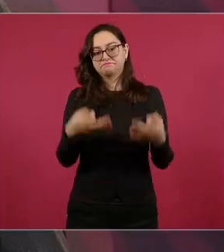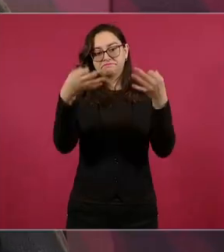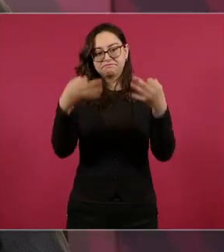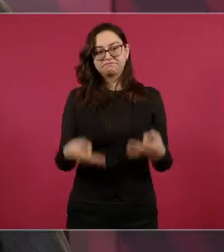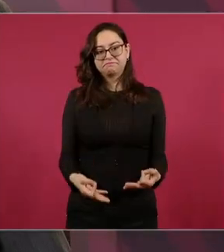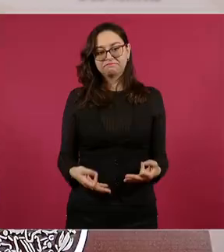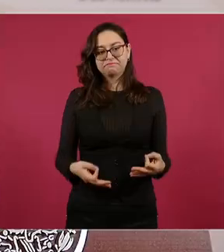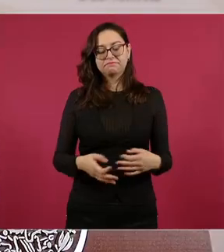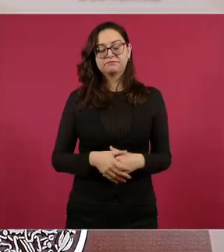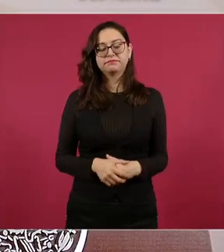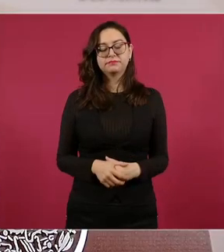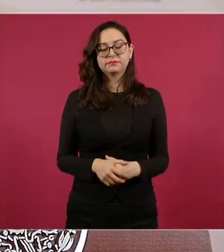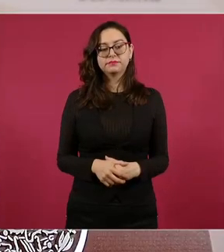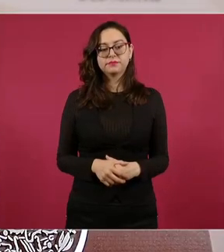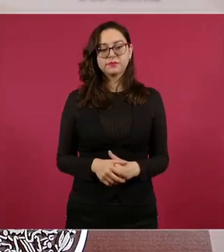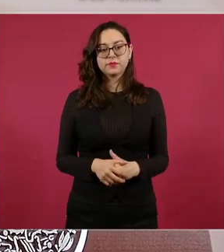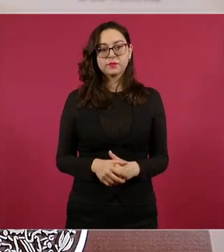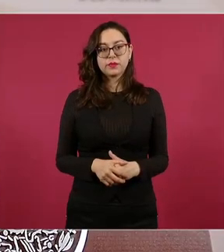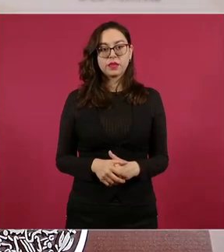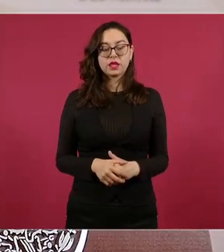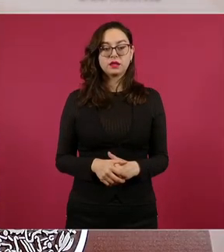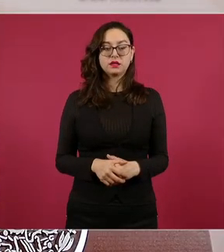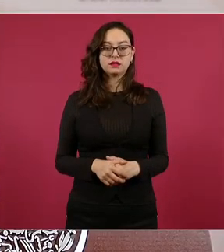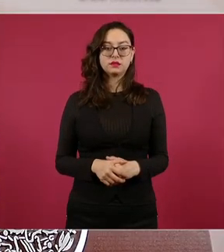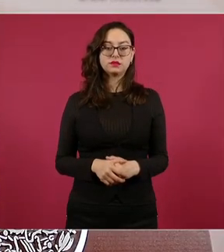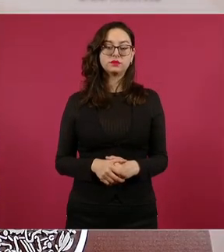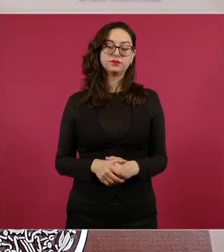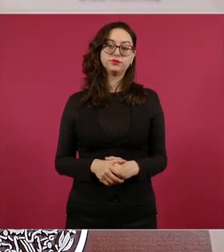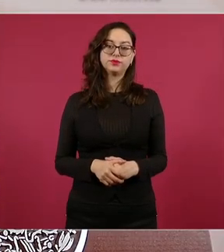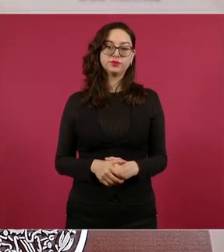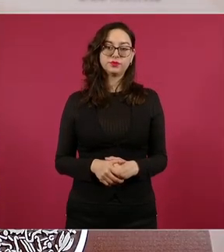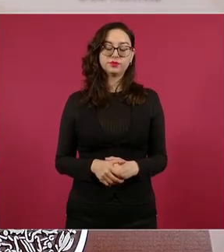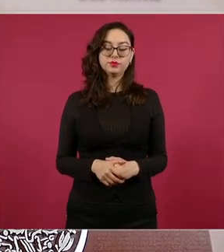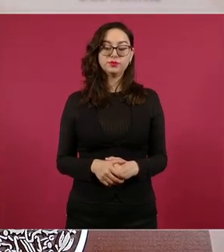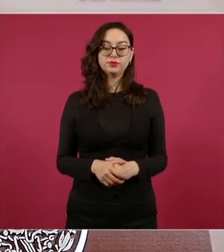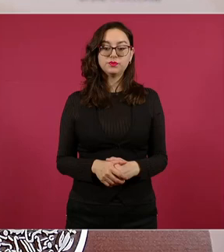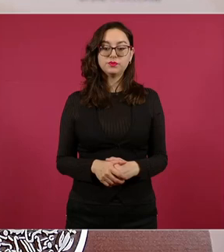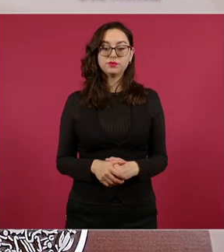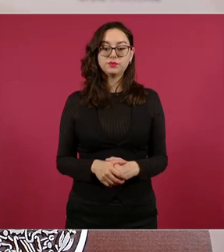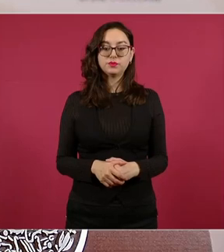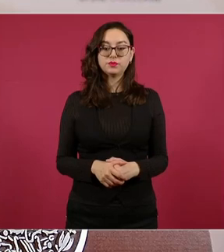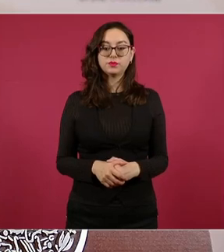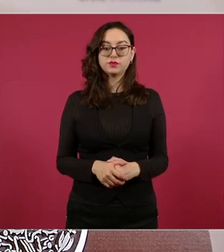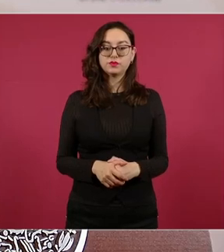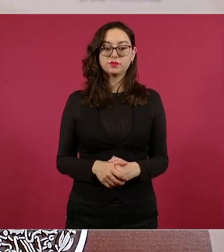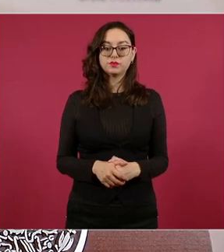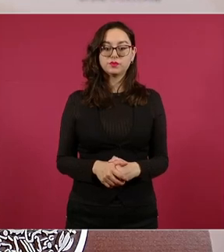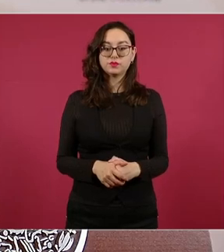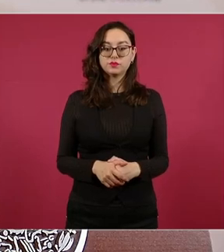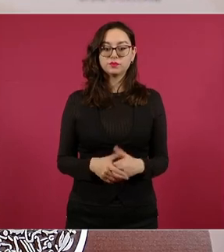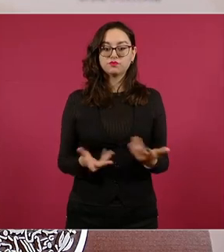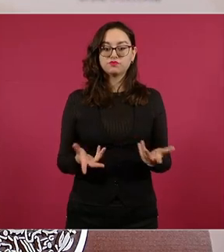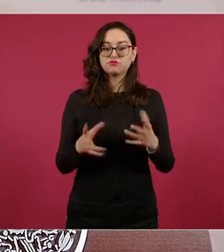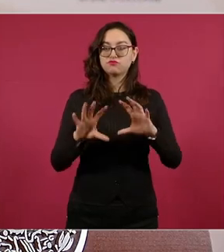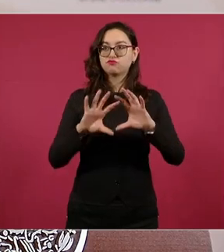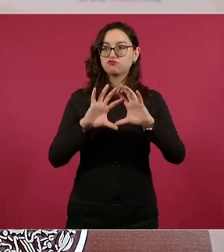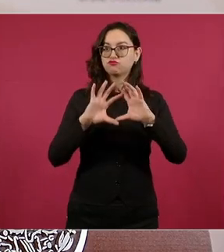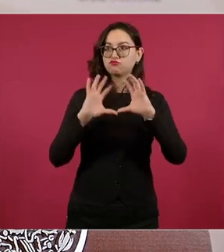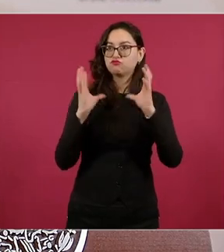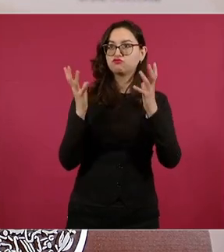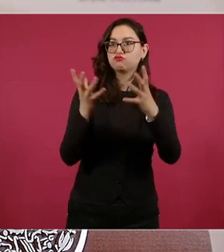que sea el mejor del mundo